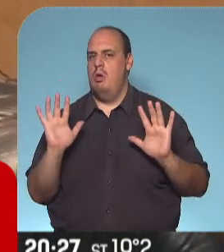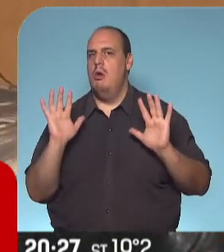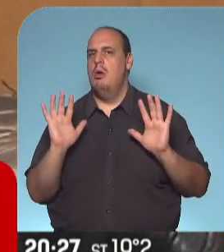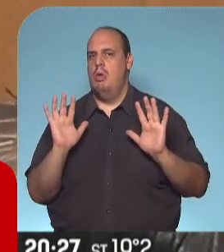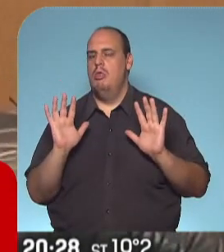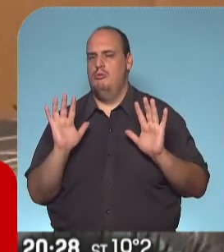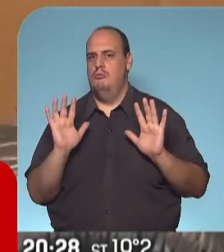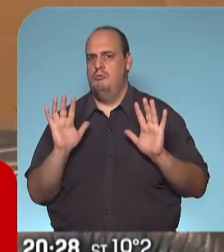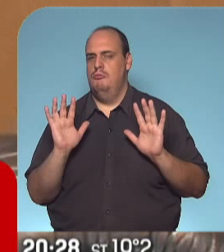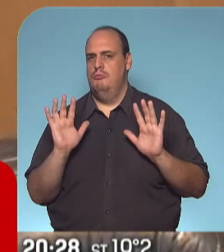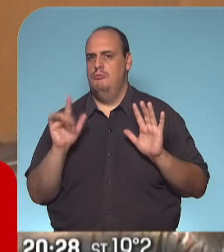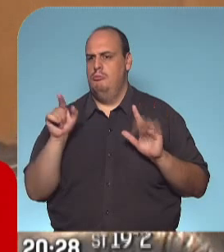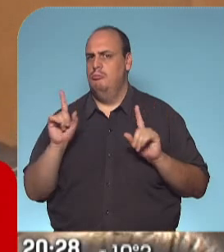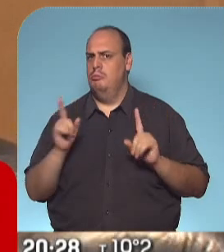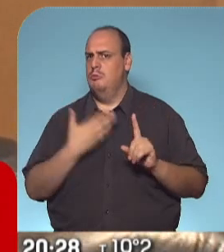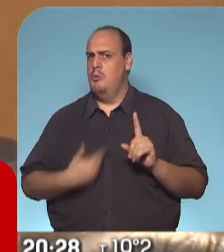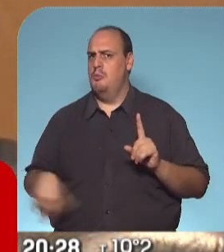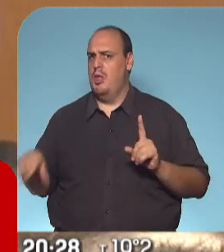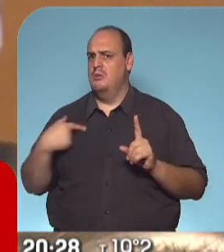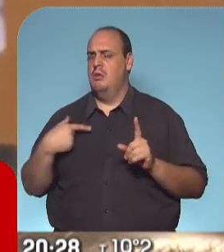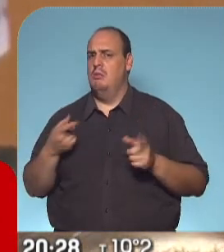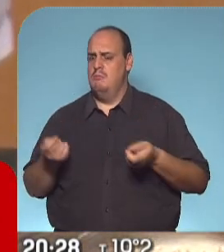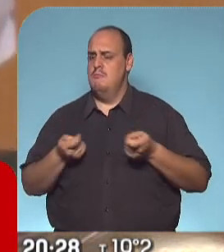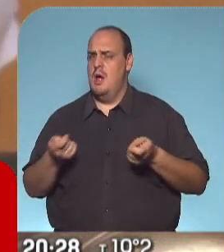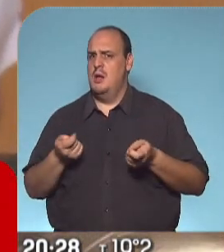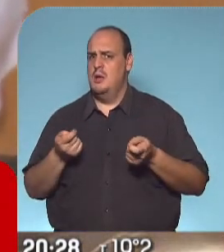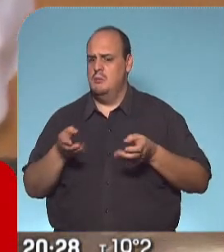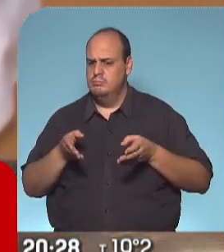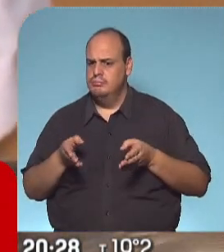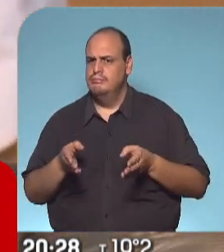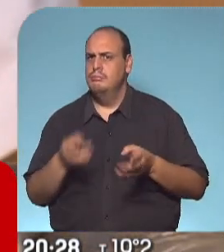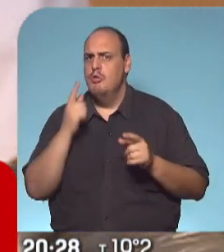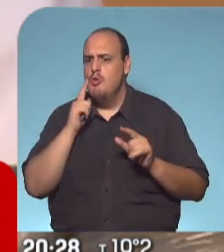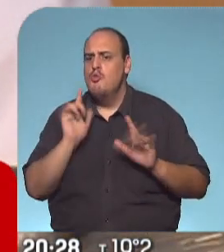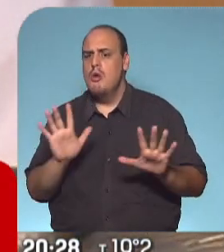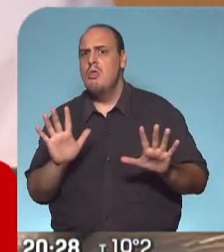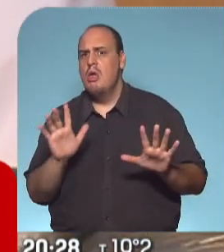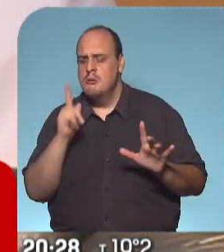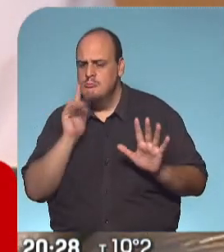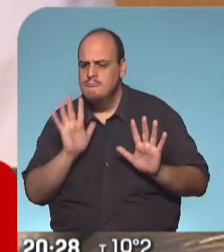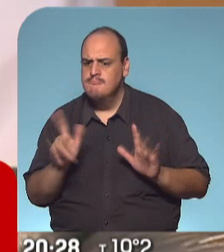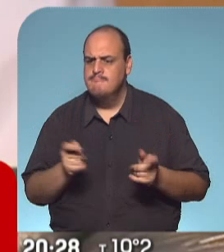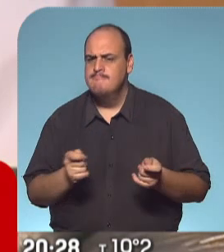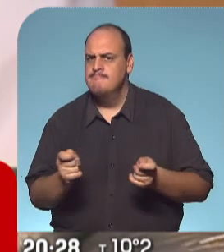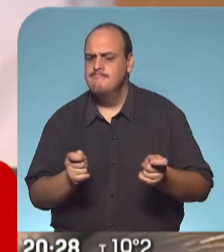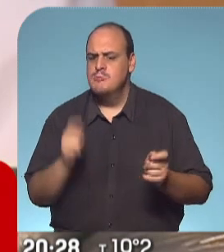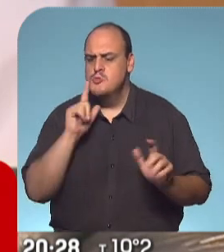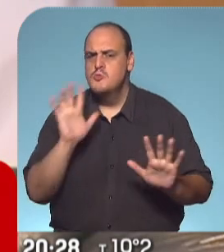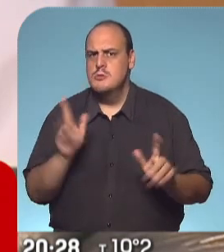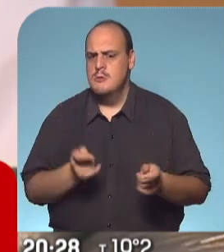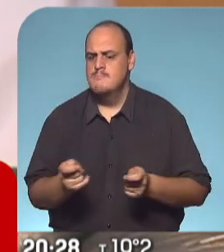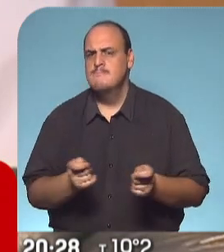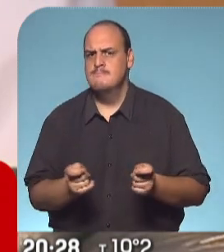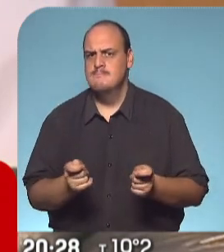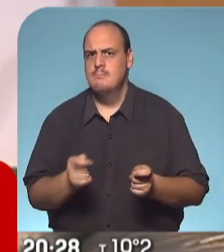camino que el presidente ha liderado, o sea, es un camino de la prudencia y la responsabilidad. Aquí se